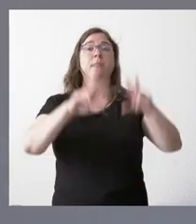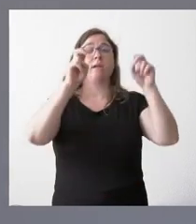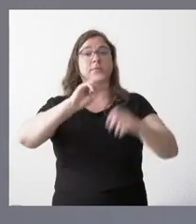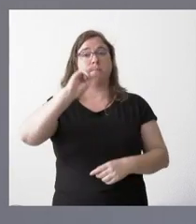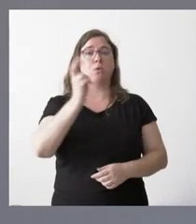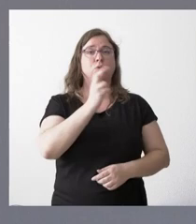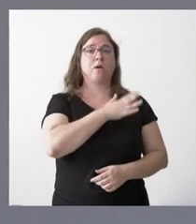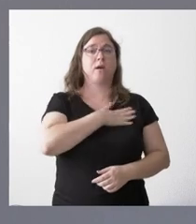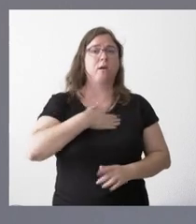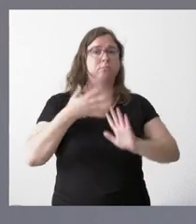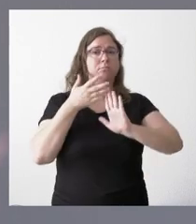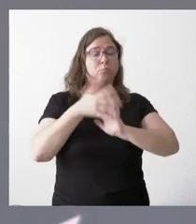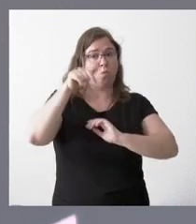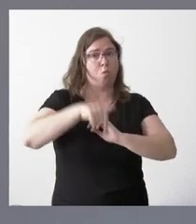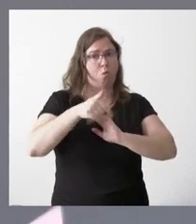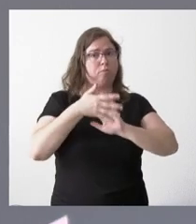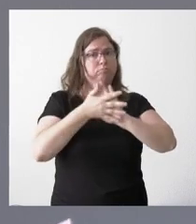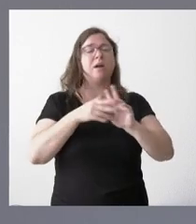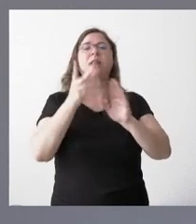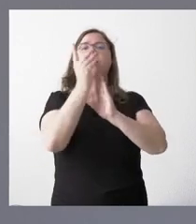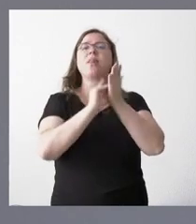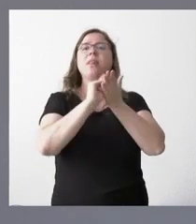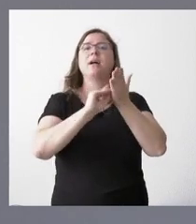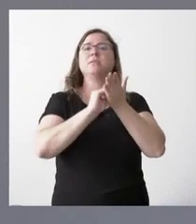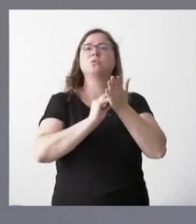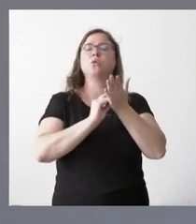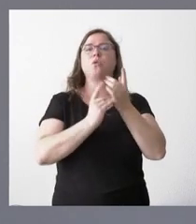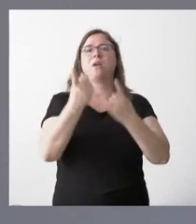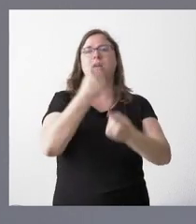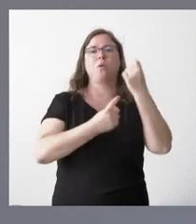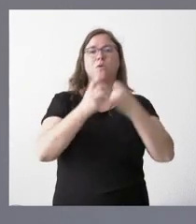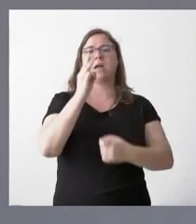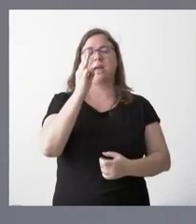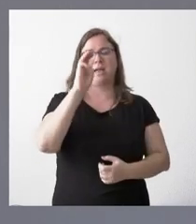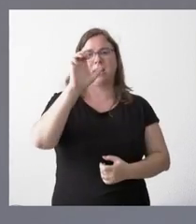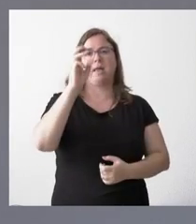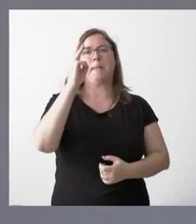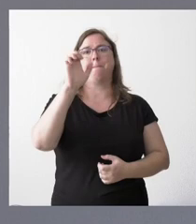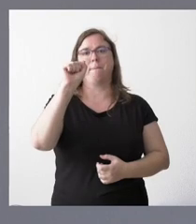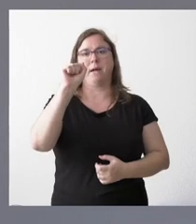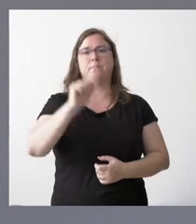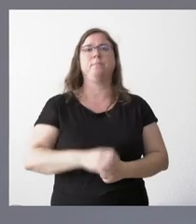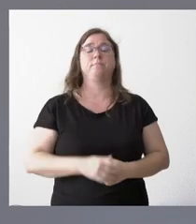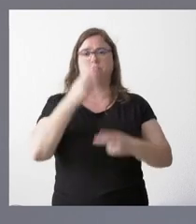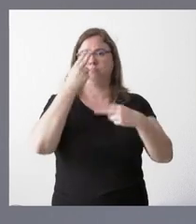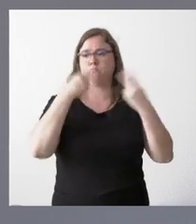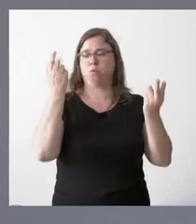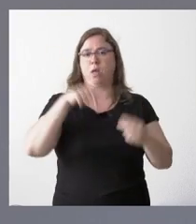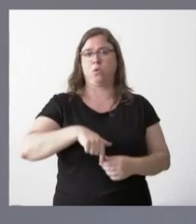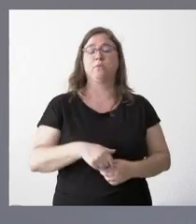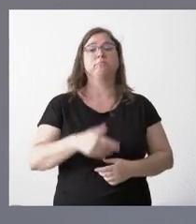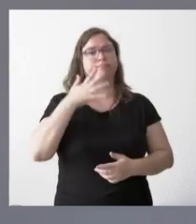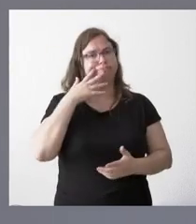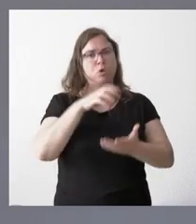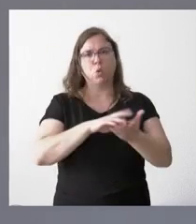hemos analizado hoy son los datos de la encuesta de población activa, que también se han publicado. Sin lugar a